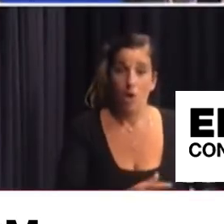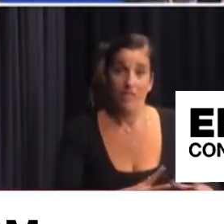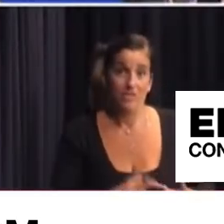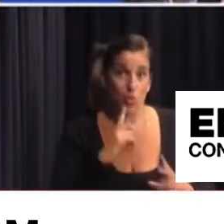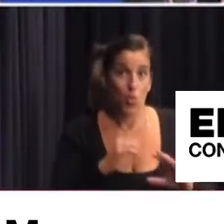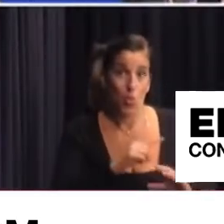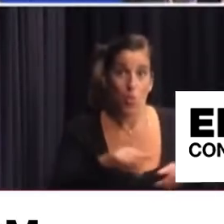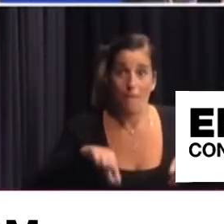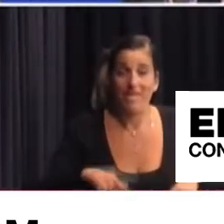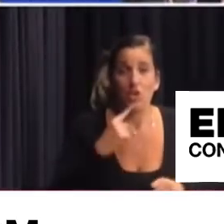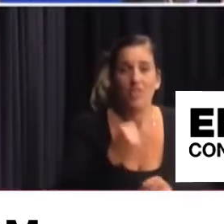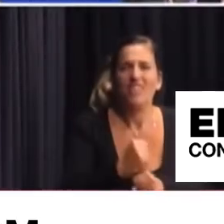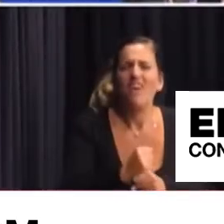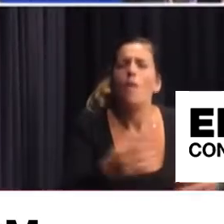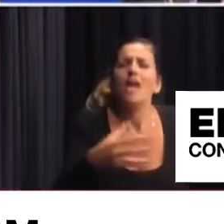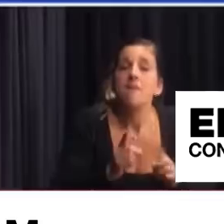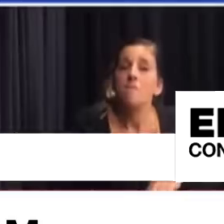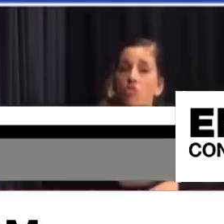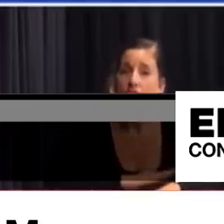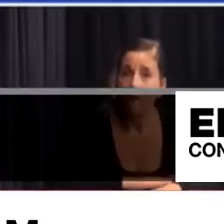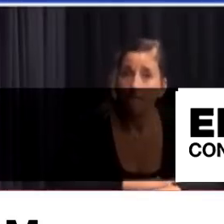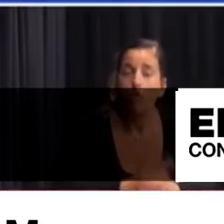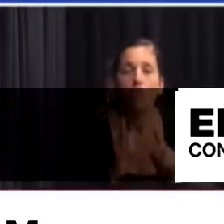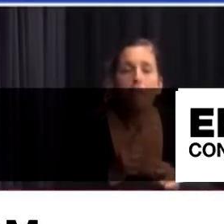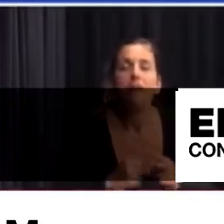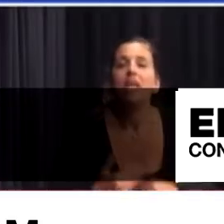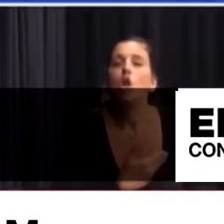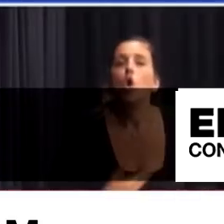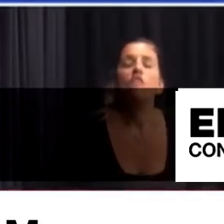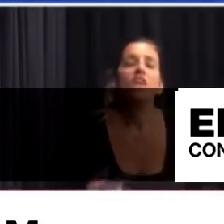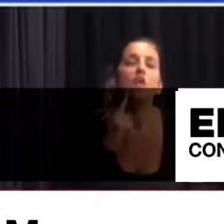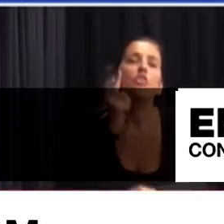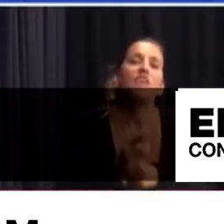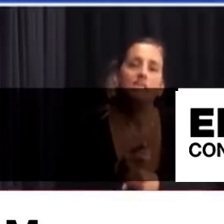e intentar frenar la inflación. El gobierno ha decidido